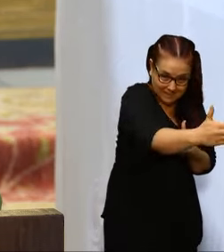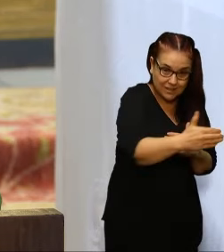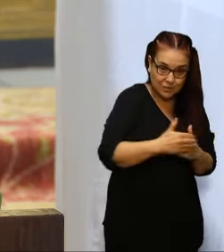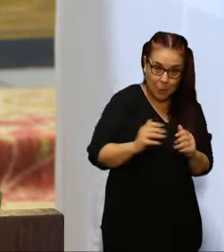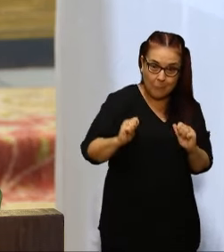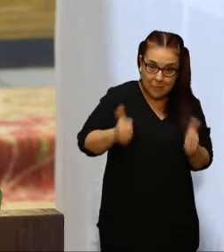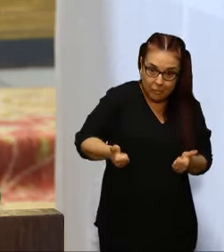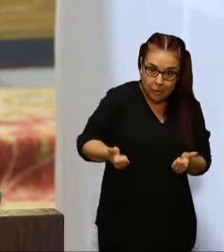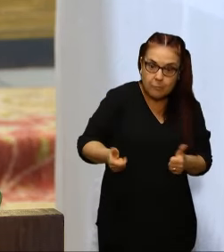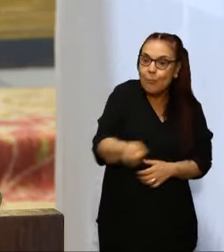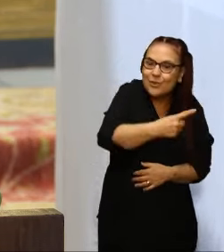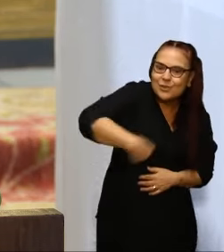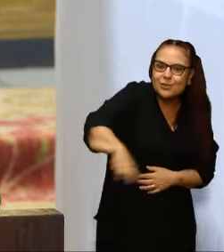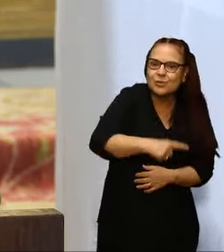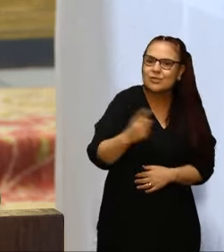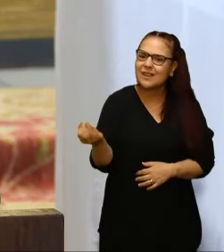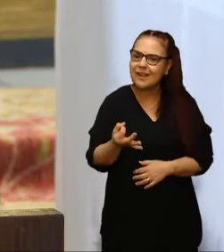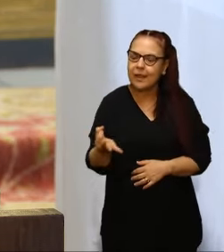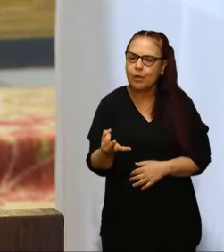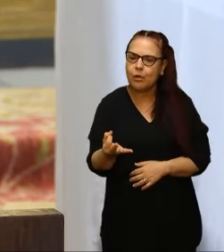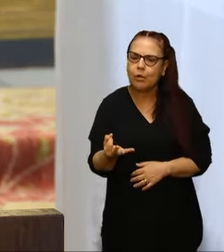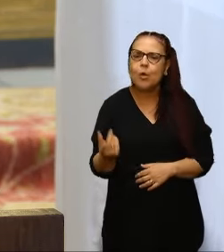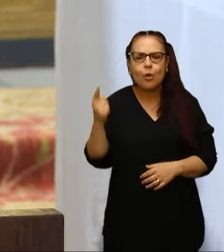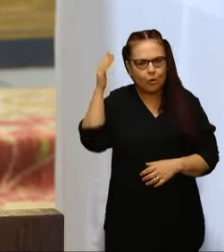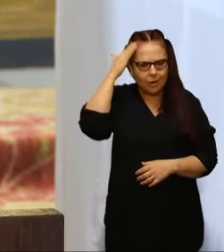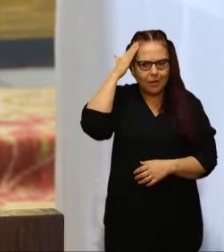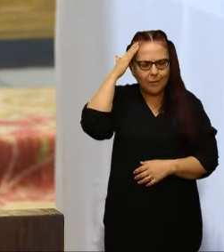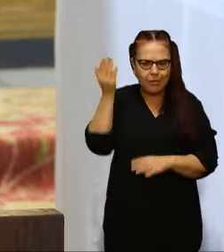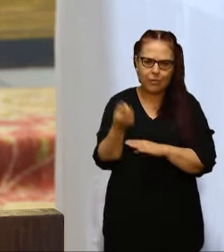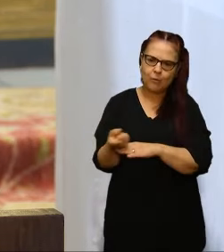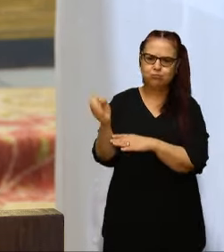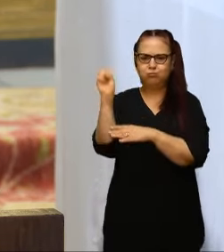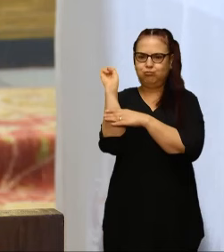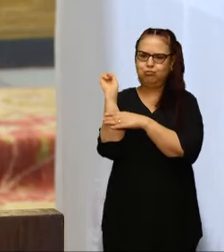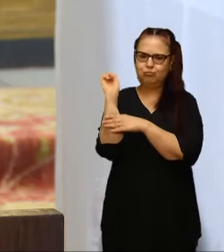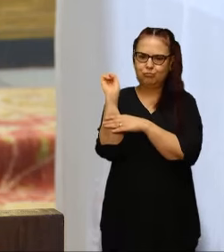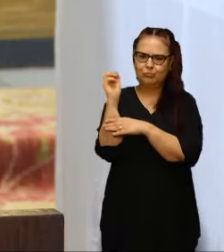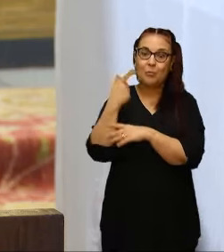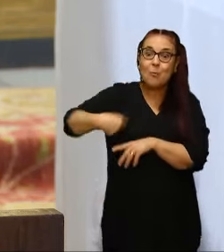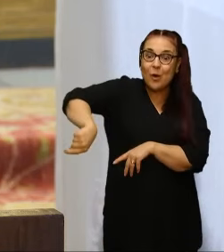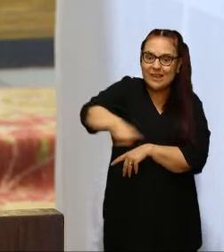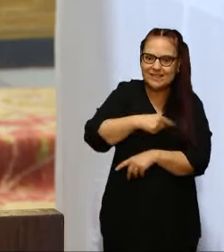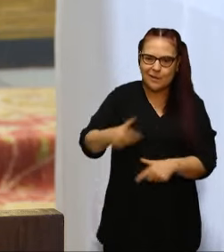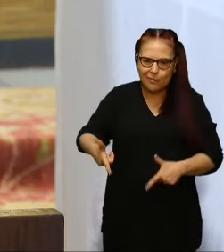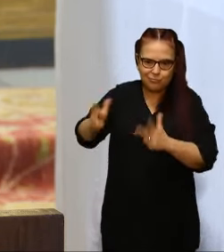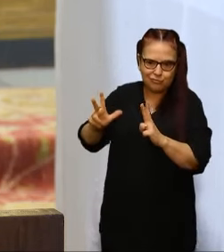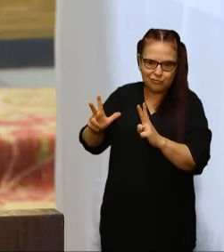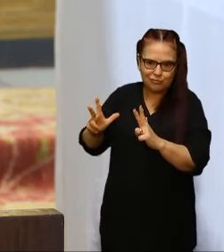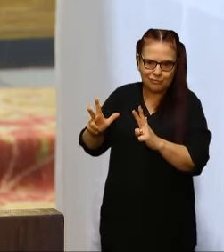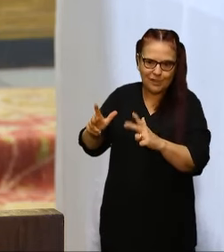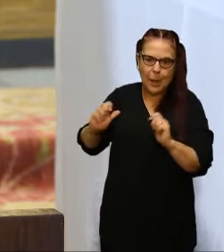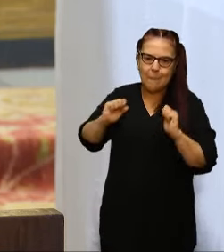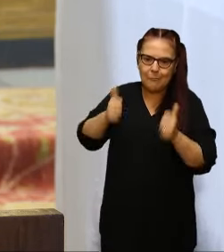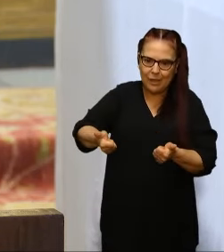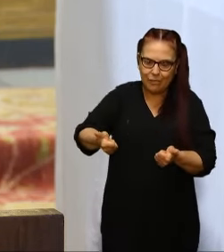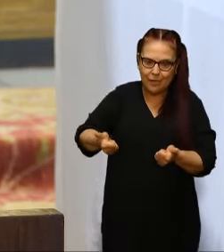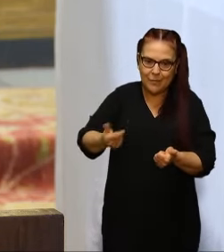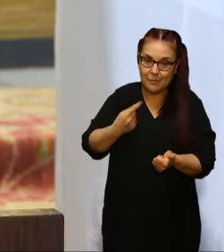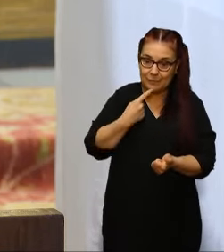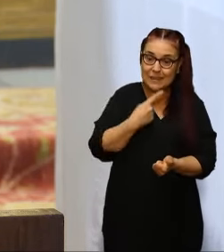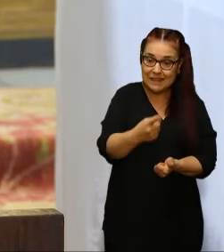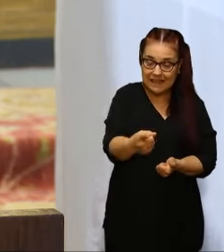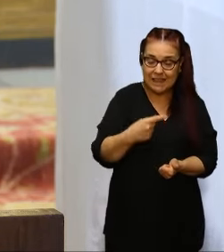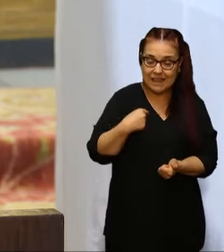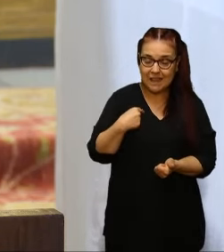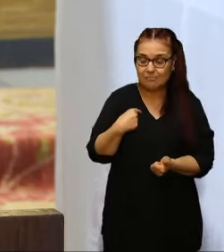esto, levantaos, alzad la cabeza, se acerca vuestra liberación. ¿Qué nos está diciendo? Pues que el camino de la cruz no es